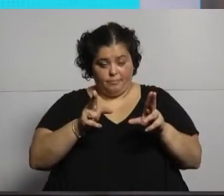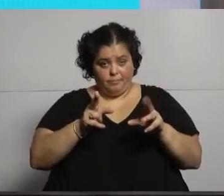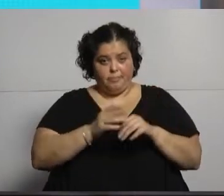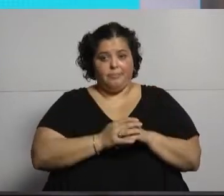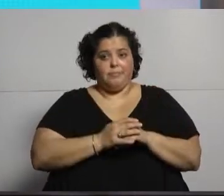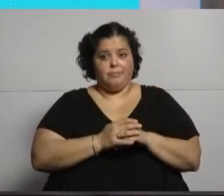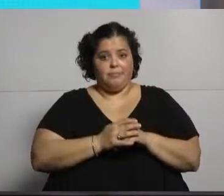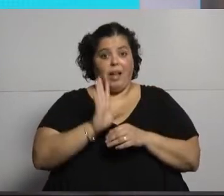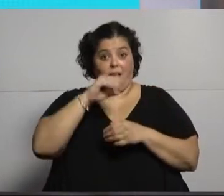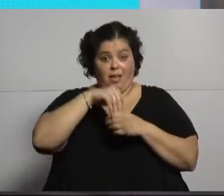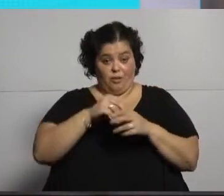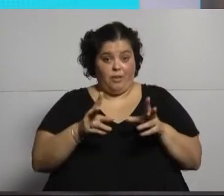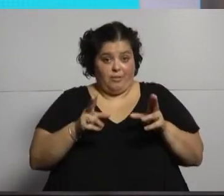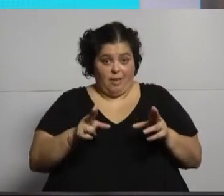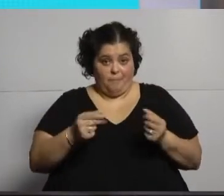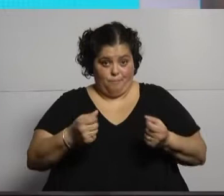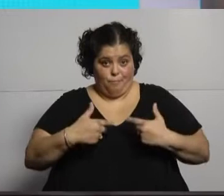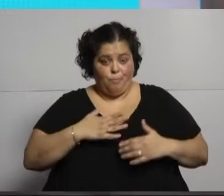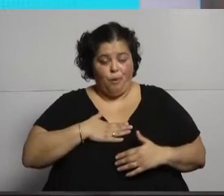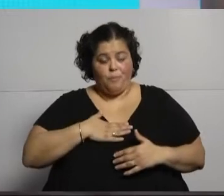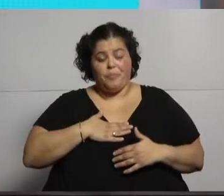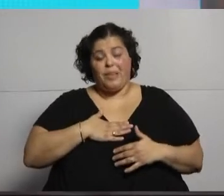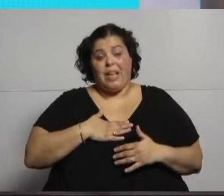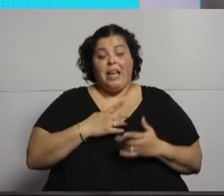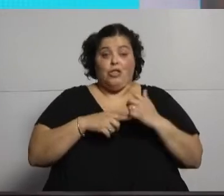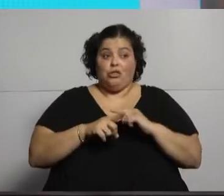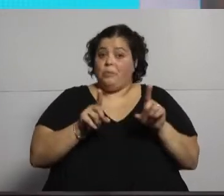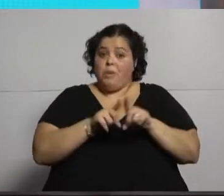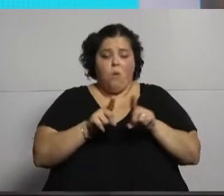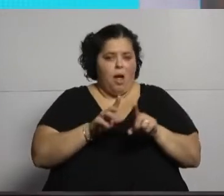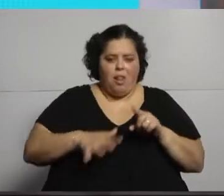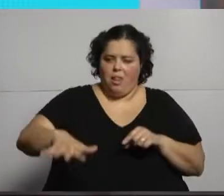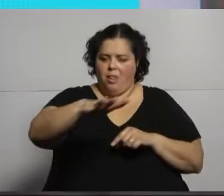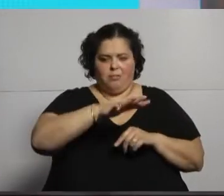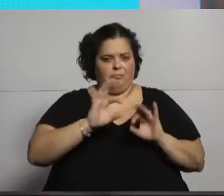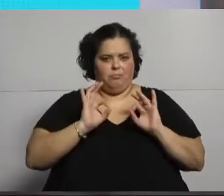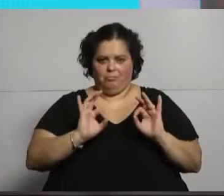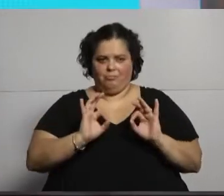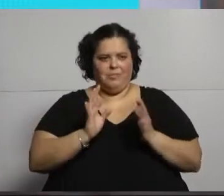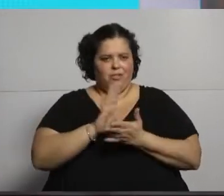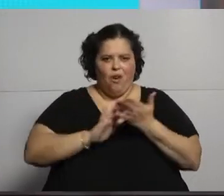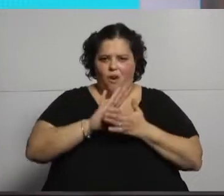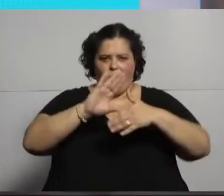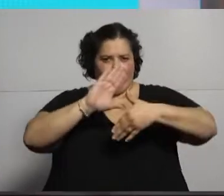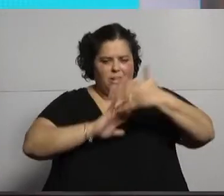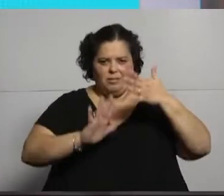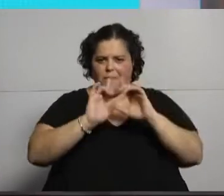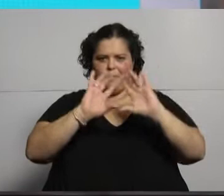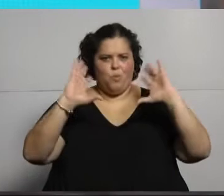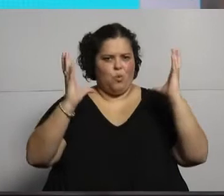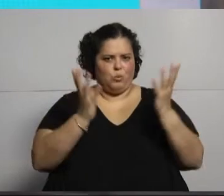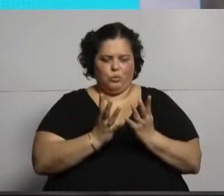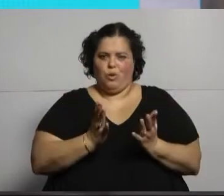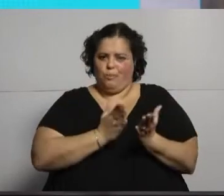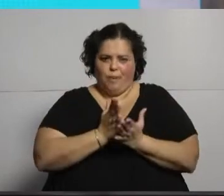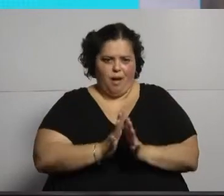mantenerlo dentro del cupo. Pues efectivamente, como nos ha pasado a todos nosotros en toda la región y todo el mundo, hemos tenido